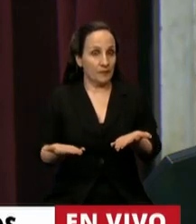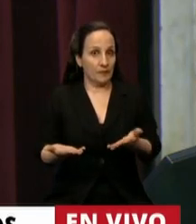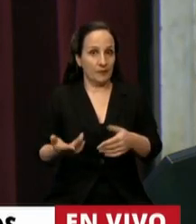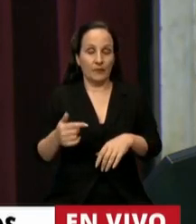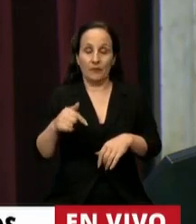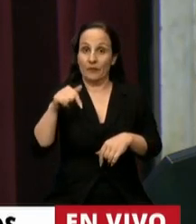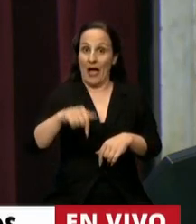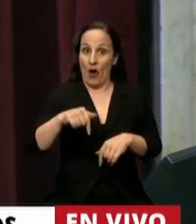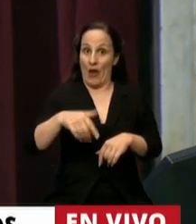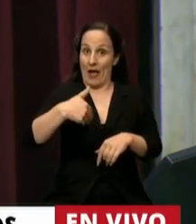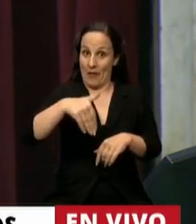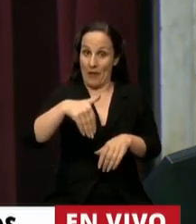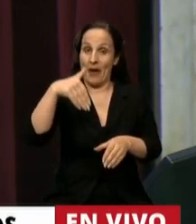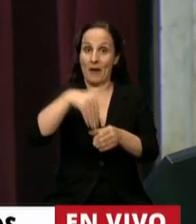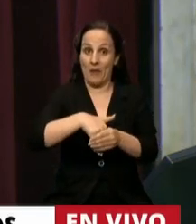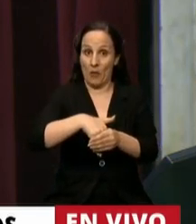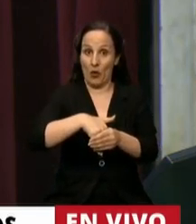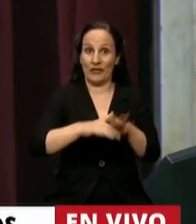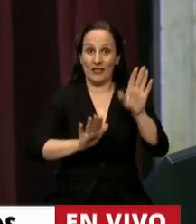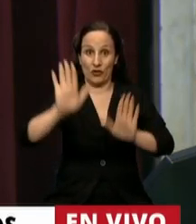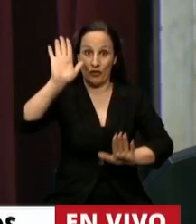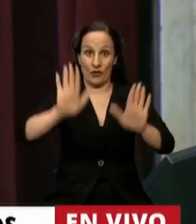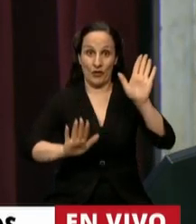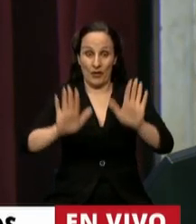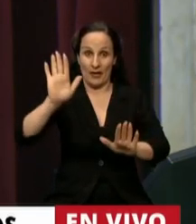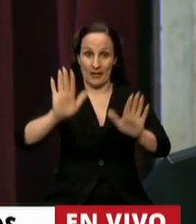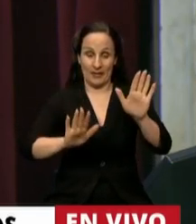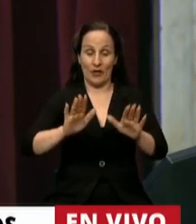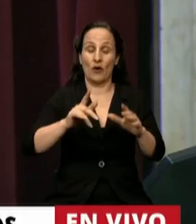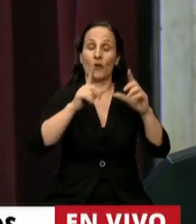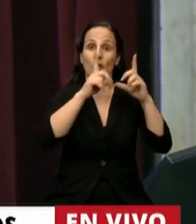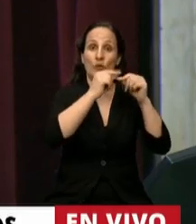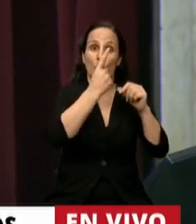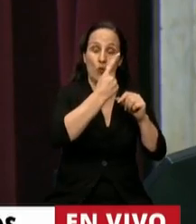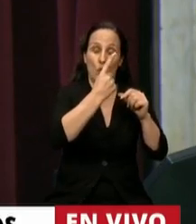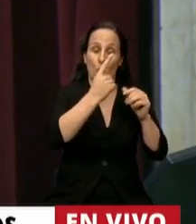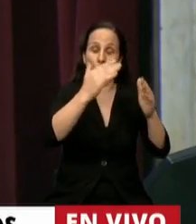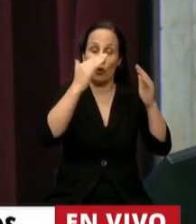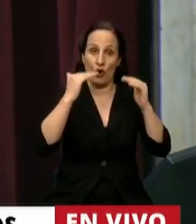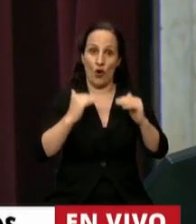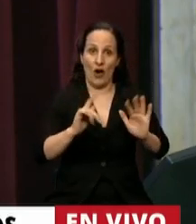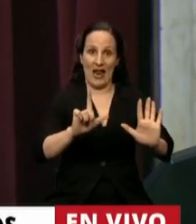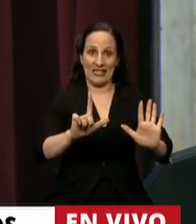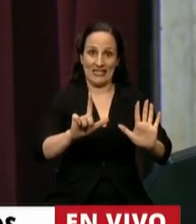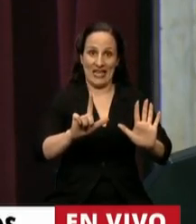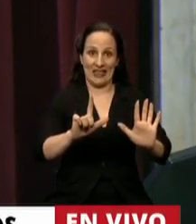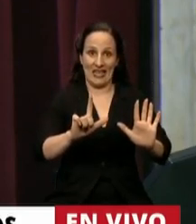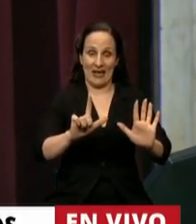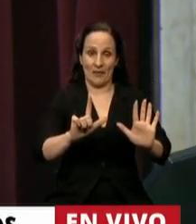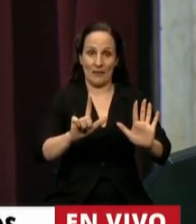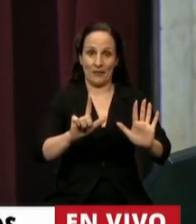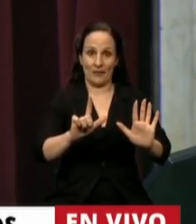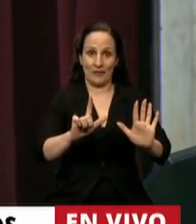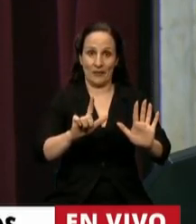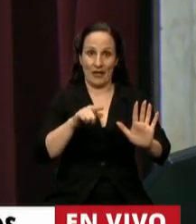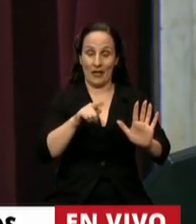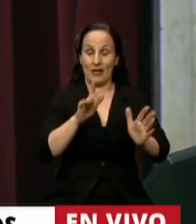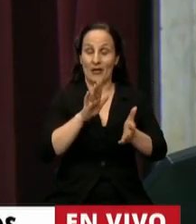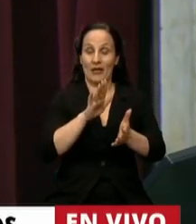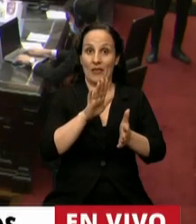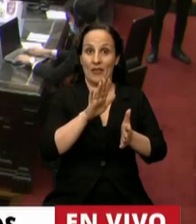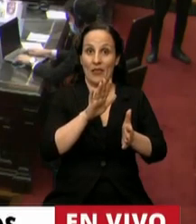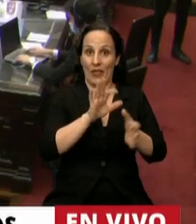corresponde poner en votación por signos del artículo 1 al 7 de la